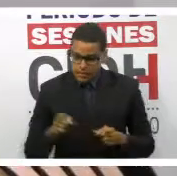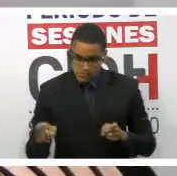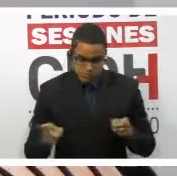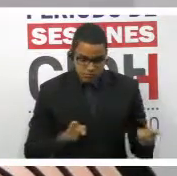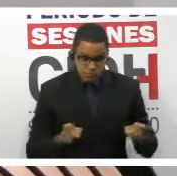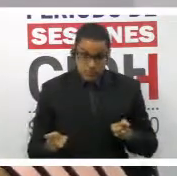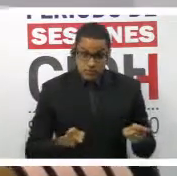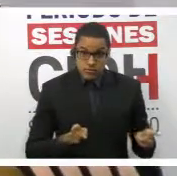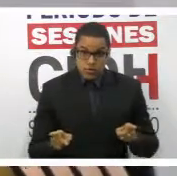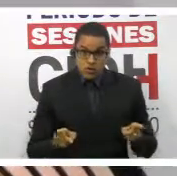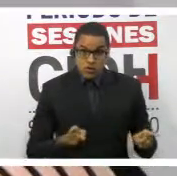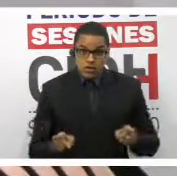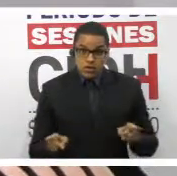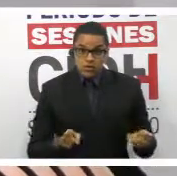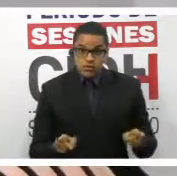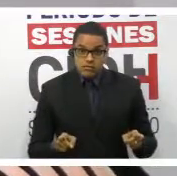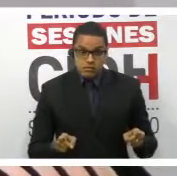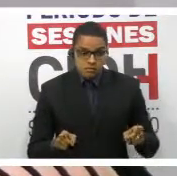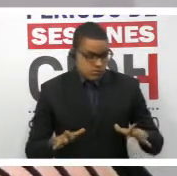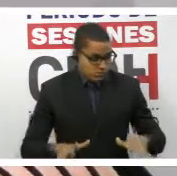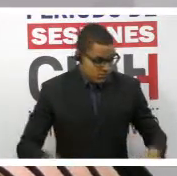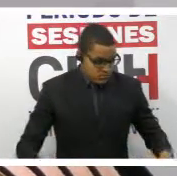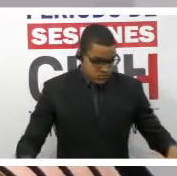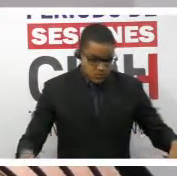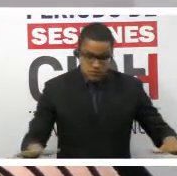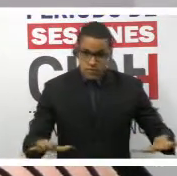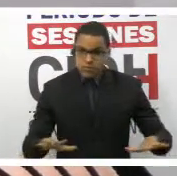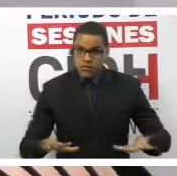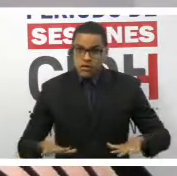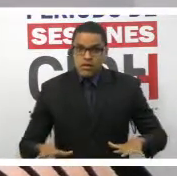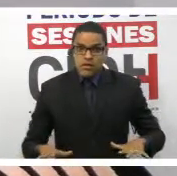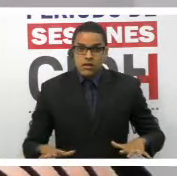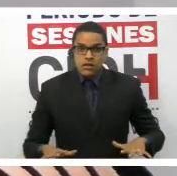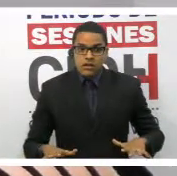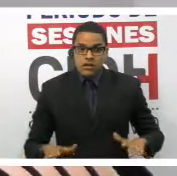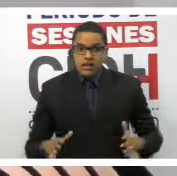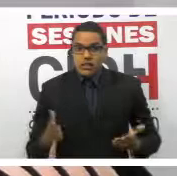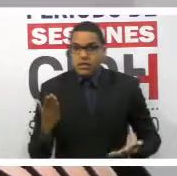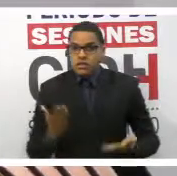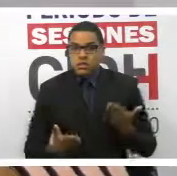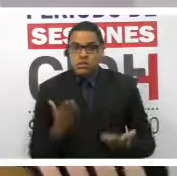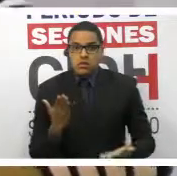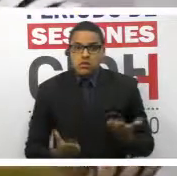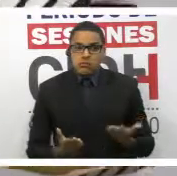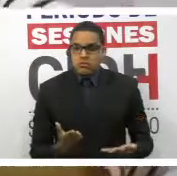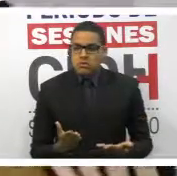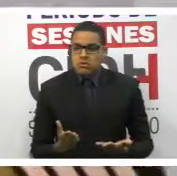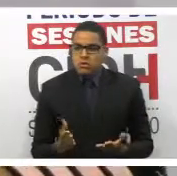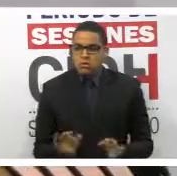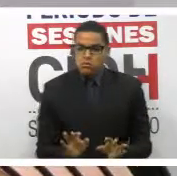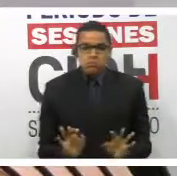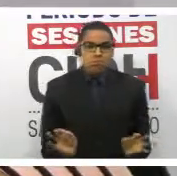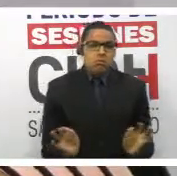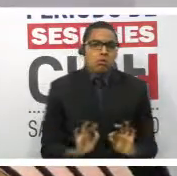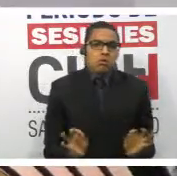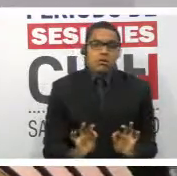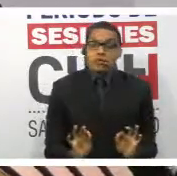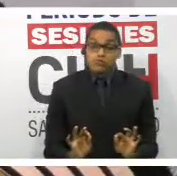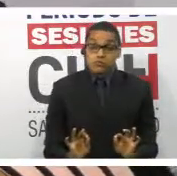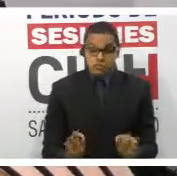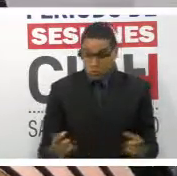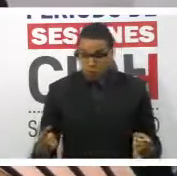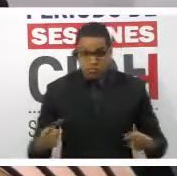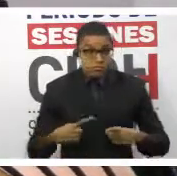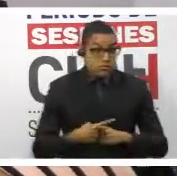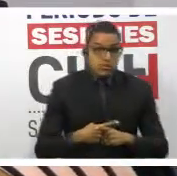en las sociedades parecieran absolutamente contradictorias pero que